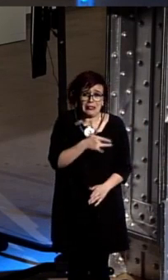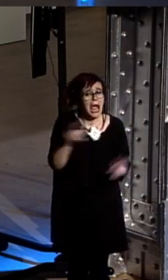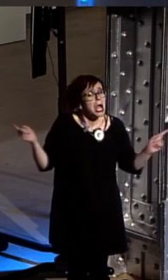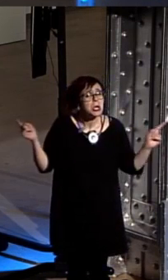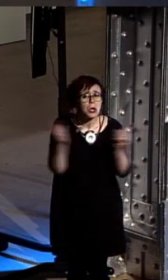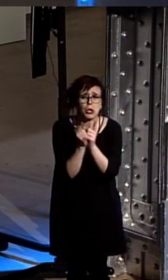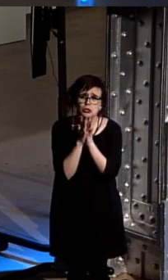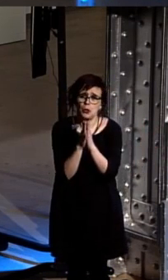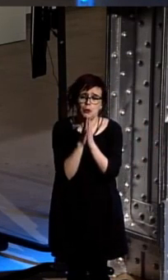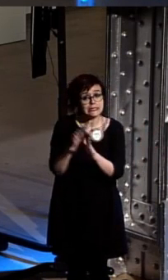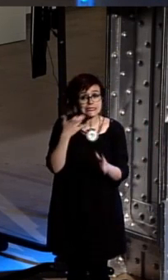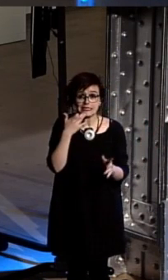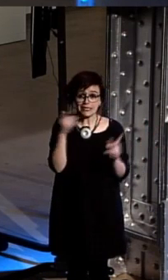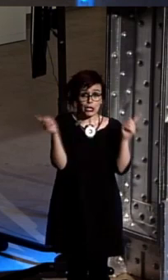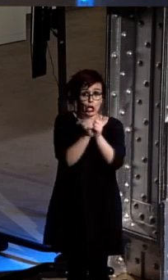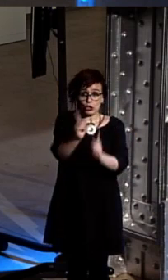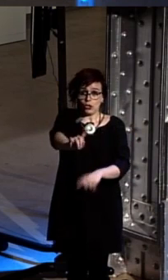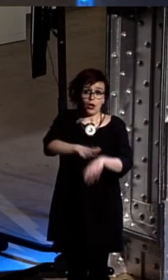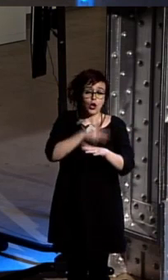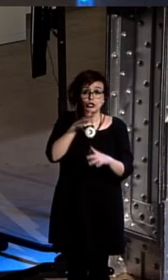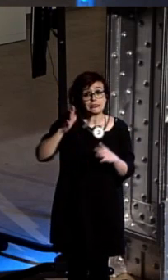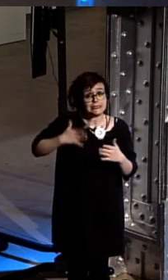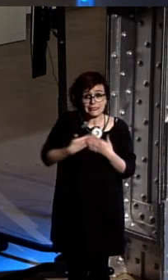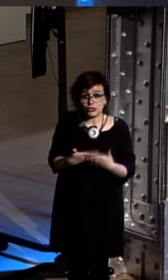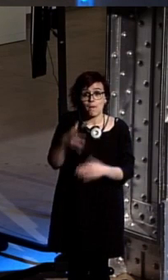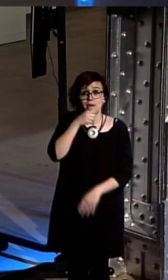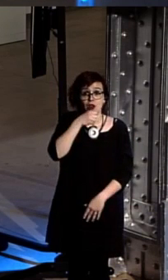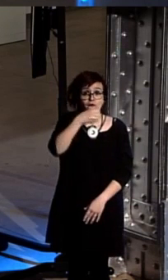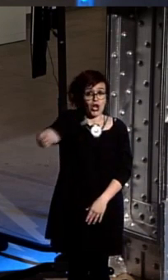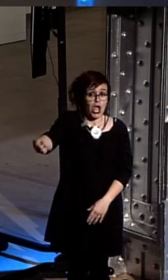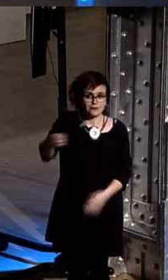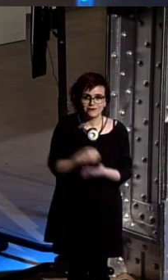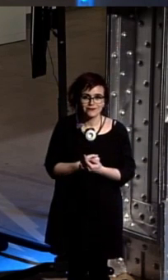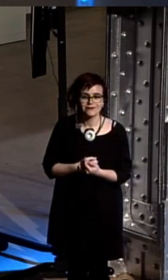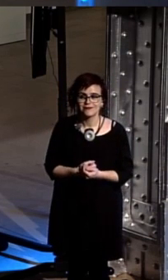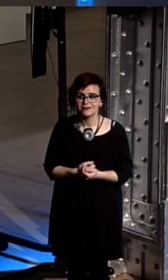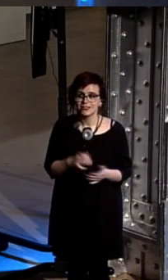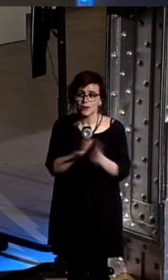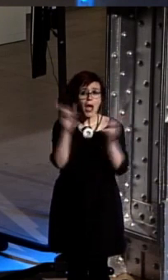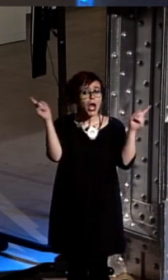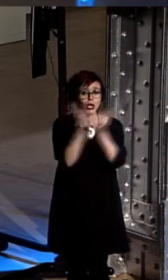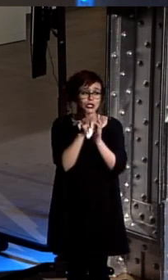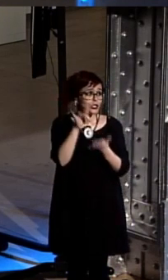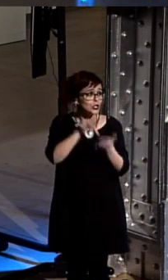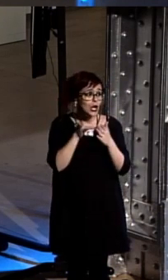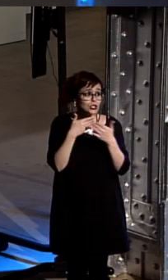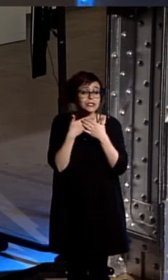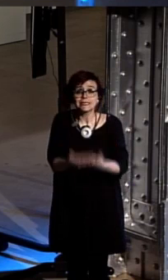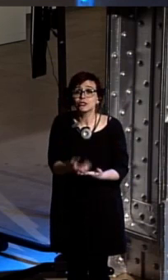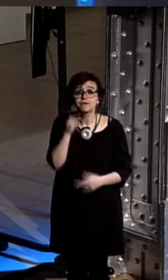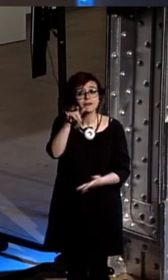breve, y si no eres muy breve, te vamos a quitar el micrófono. Muy breve y única pregunta. ¿Le ha tocado?